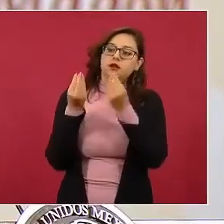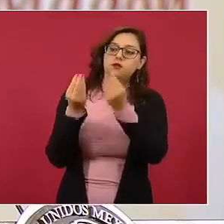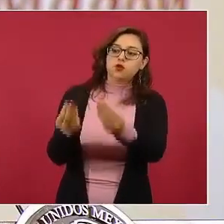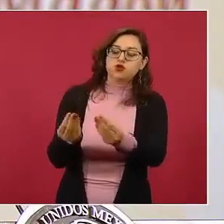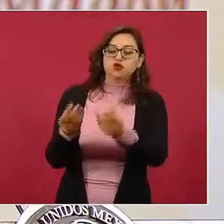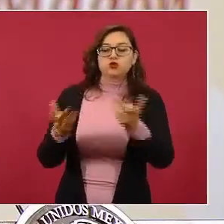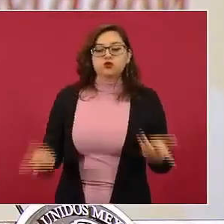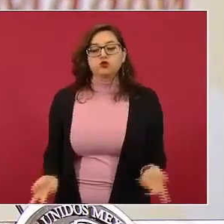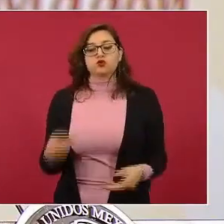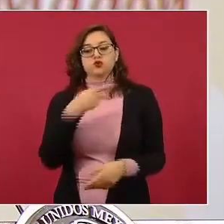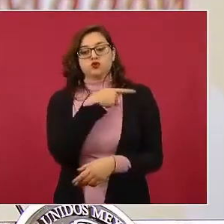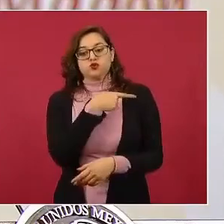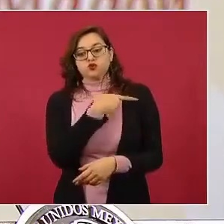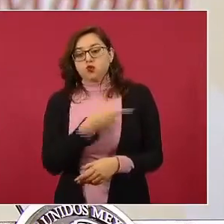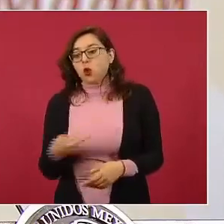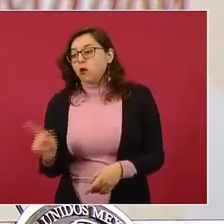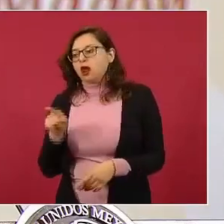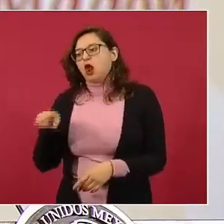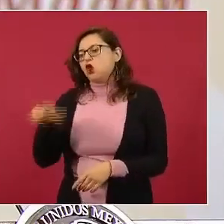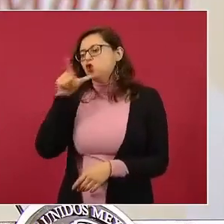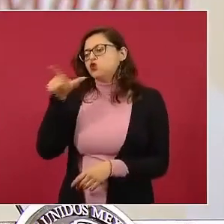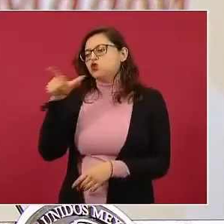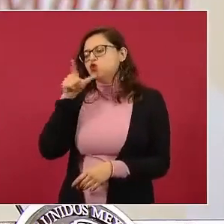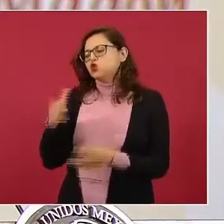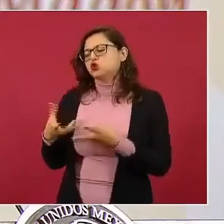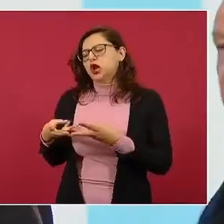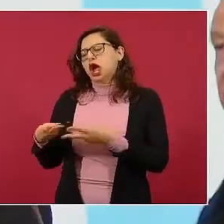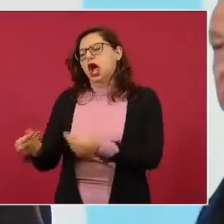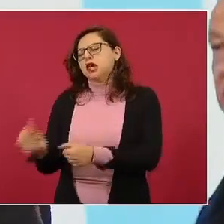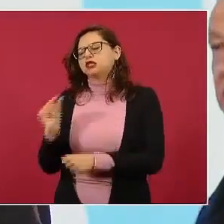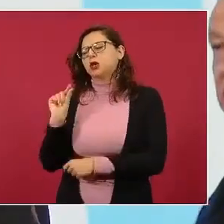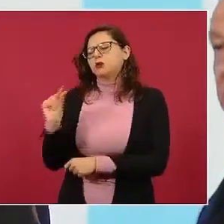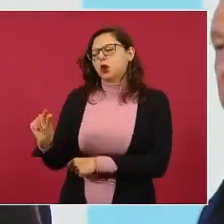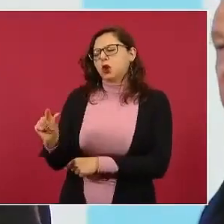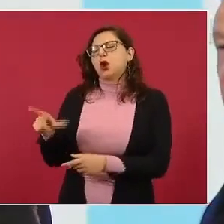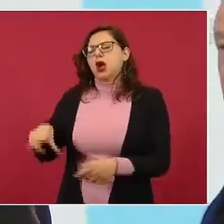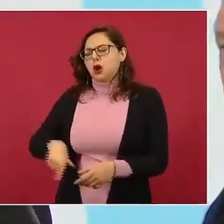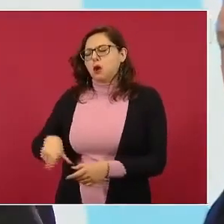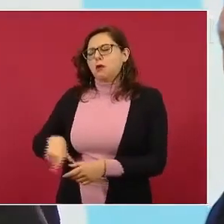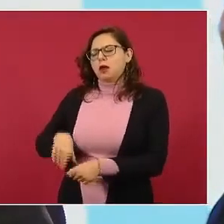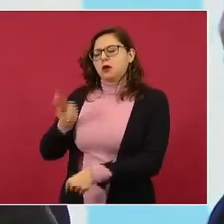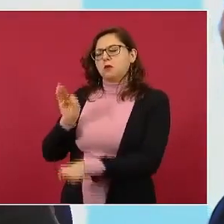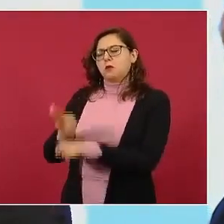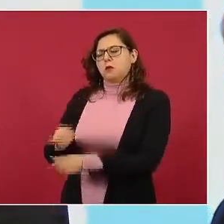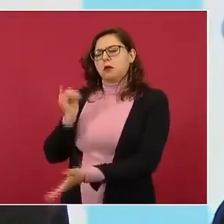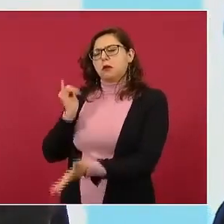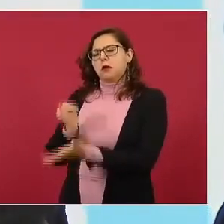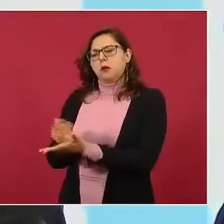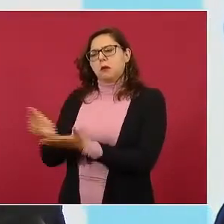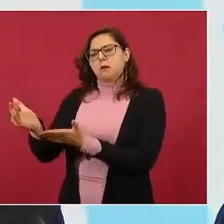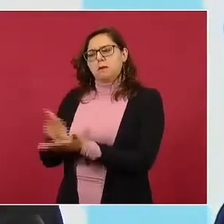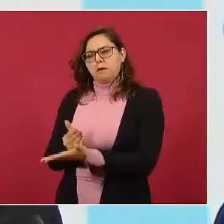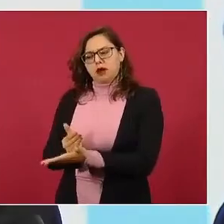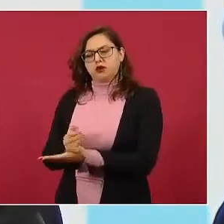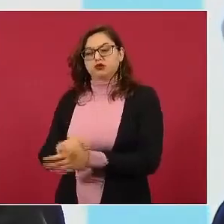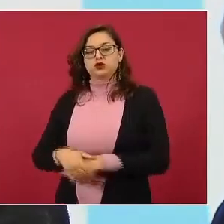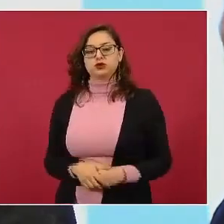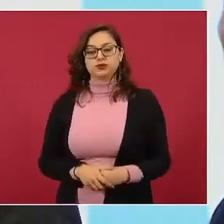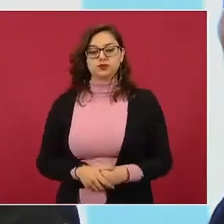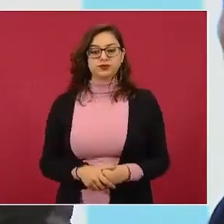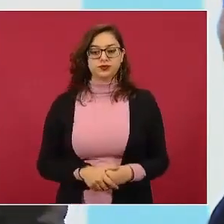más pobres son las que consumen menos, por lo tanto se les aplica un subsidio, se les otorga un subsidio que lo otorga el gobierno